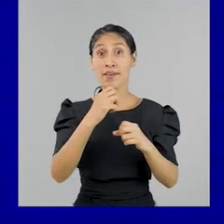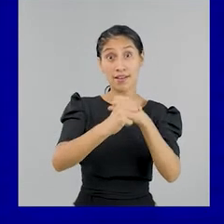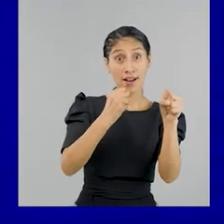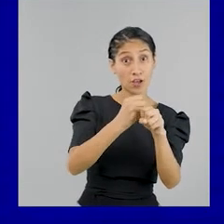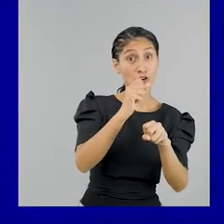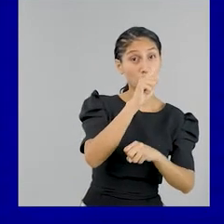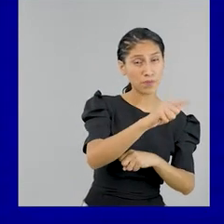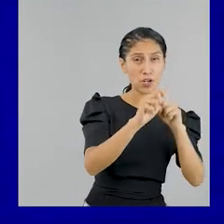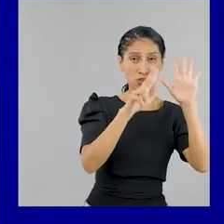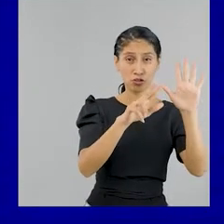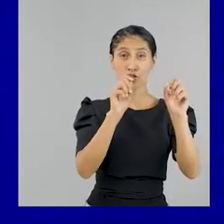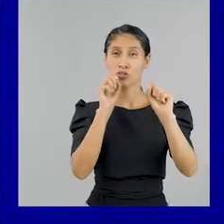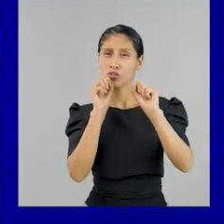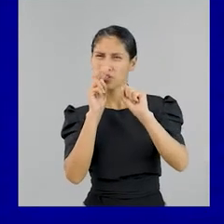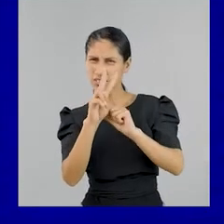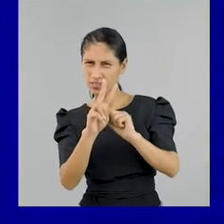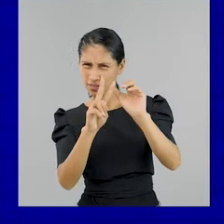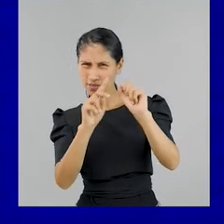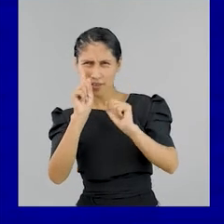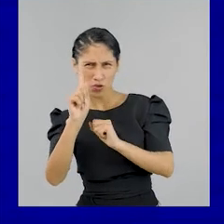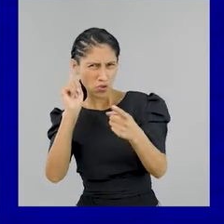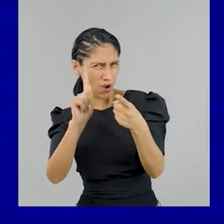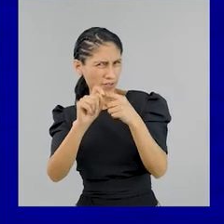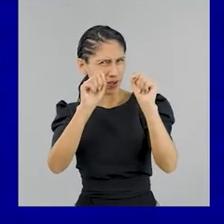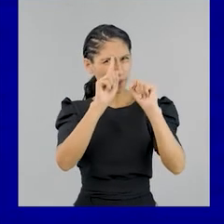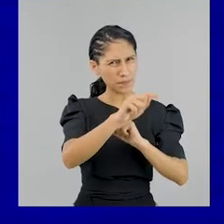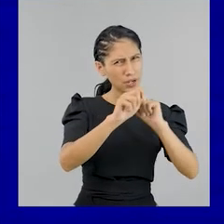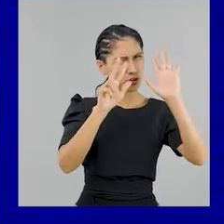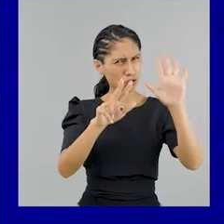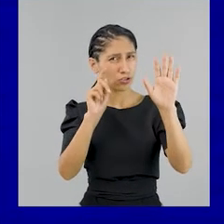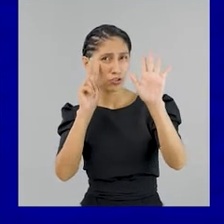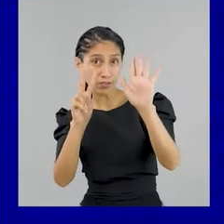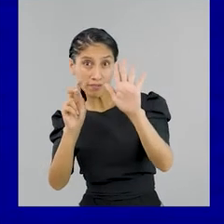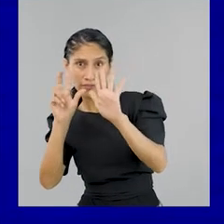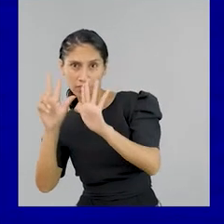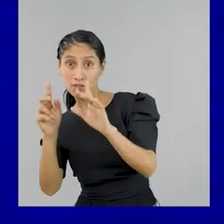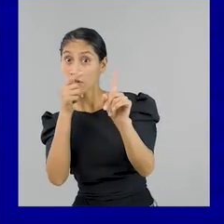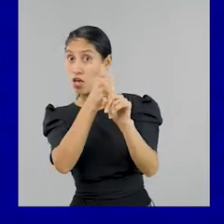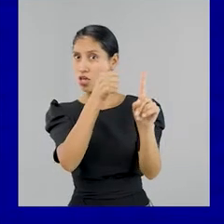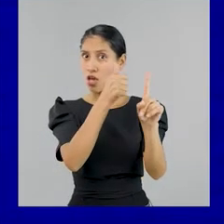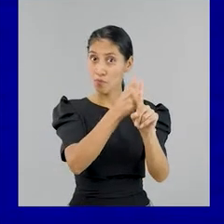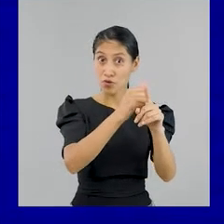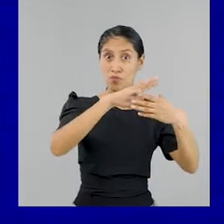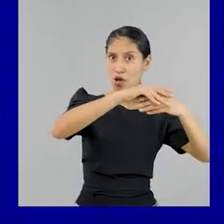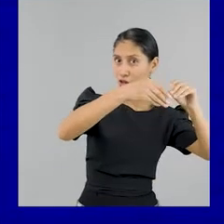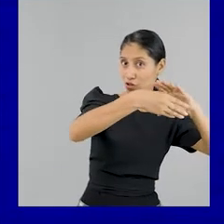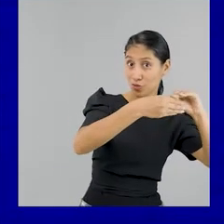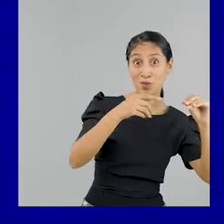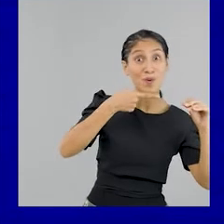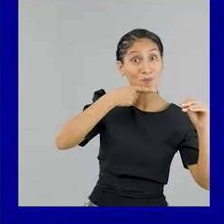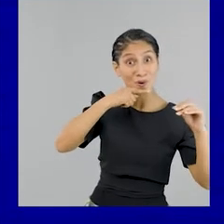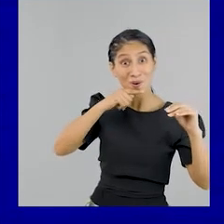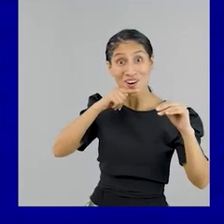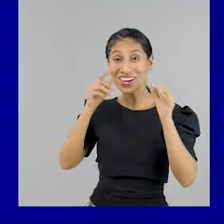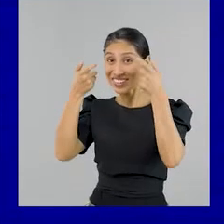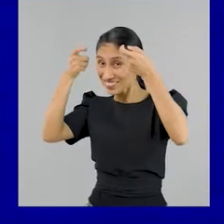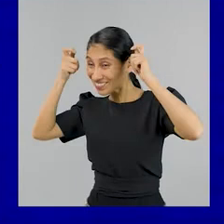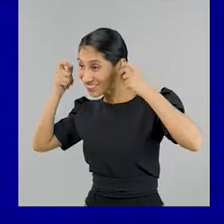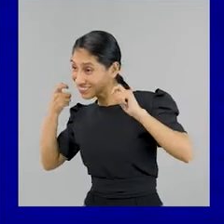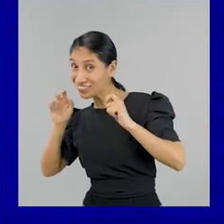a 1883, y escribió una obra dramática sobre Túpac Amaru que se estrenó en Arequipa